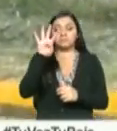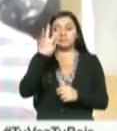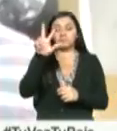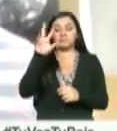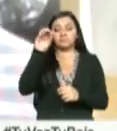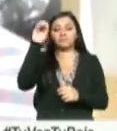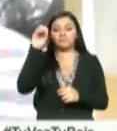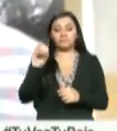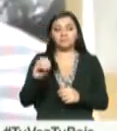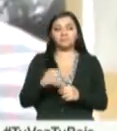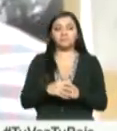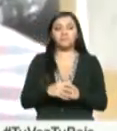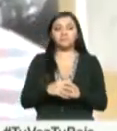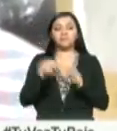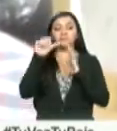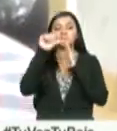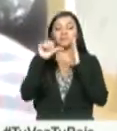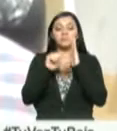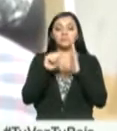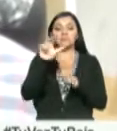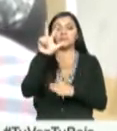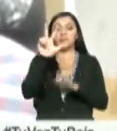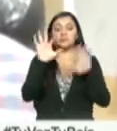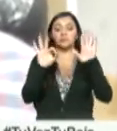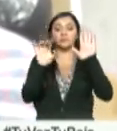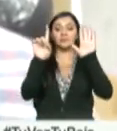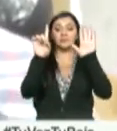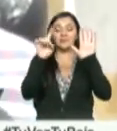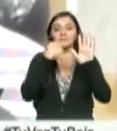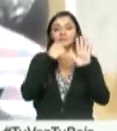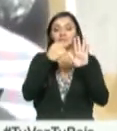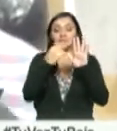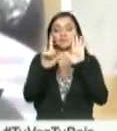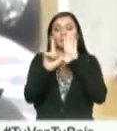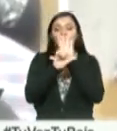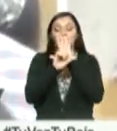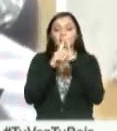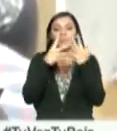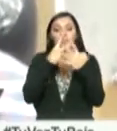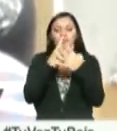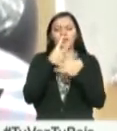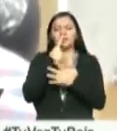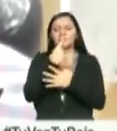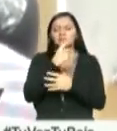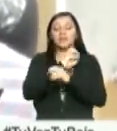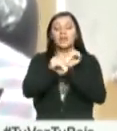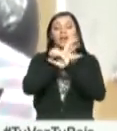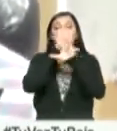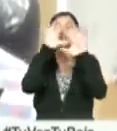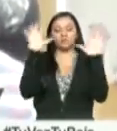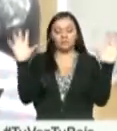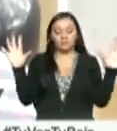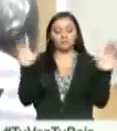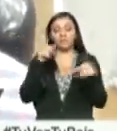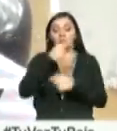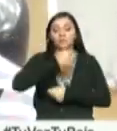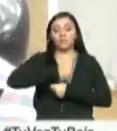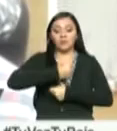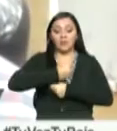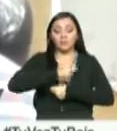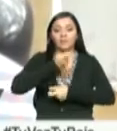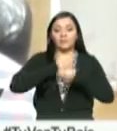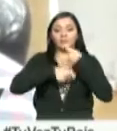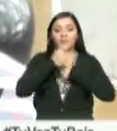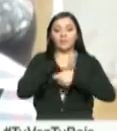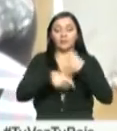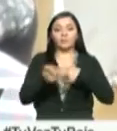45,43%. Artículo 396 del Código Orgánico Integral Penal dice de manera expresa que los que elaboren o comercialicen